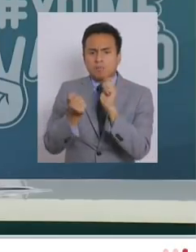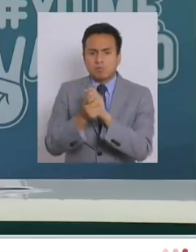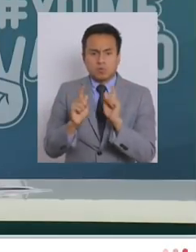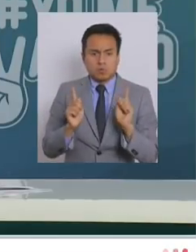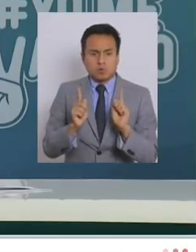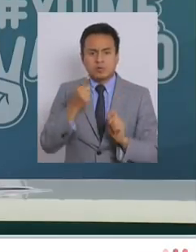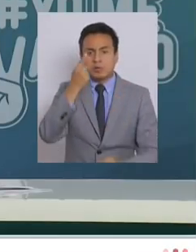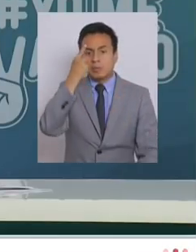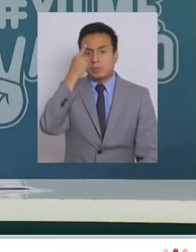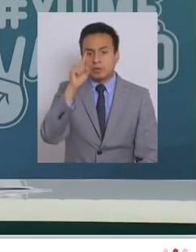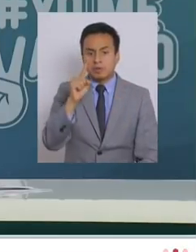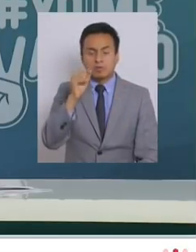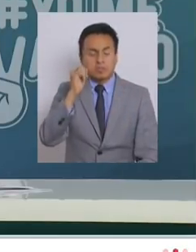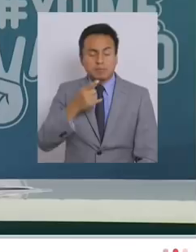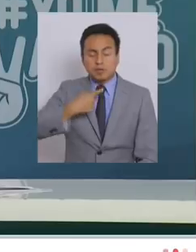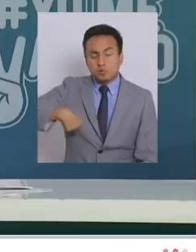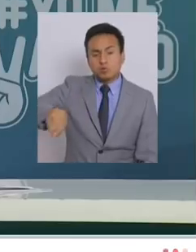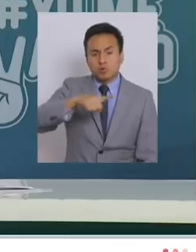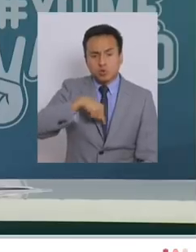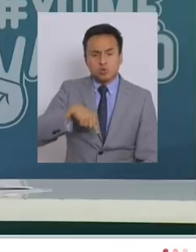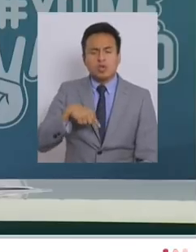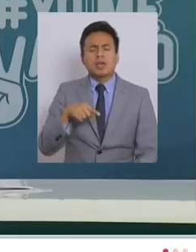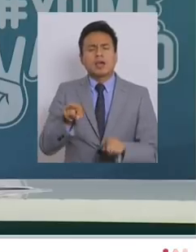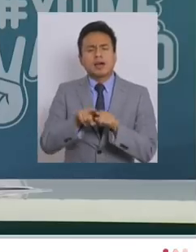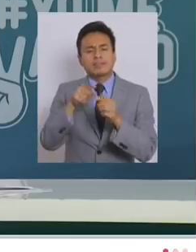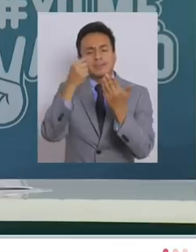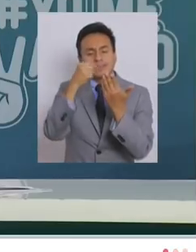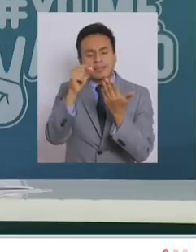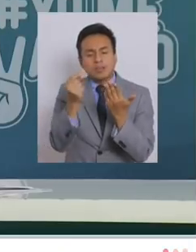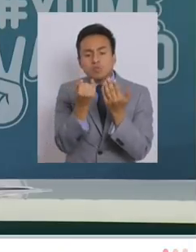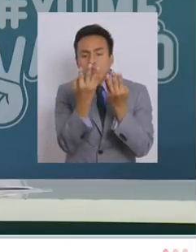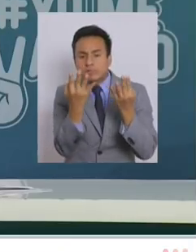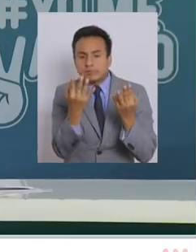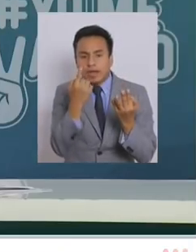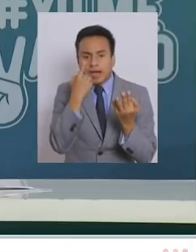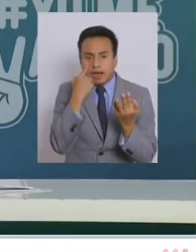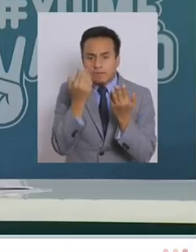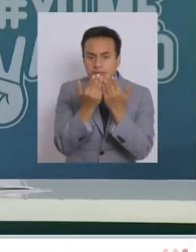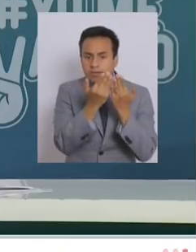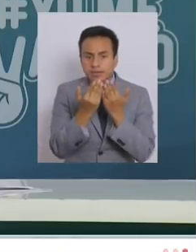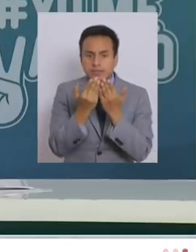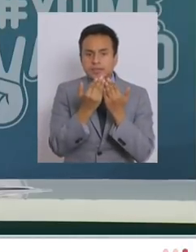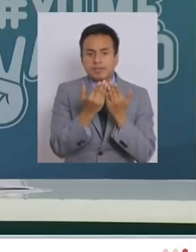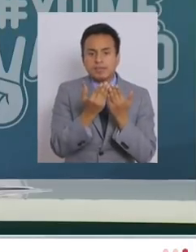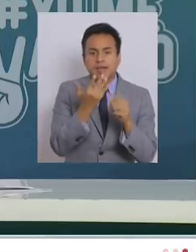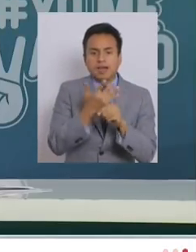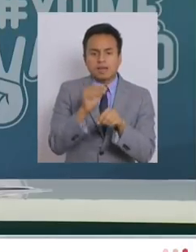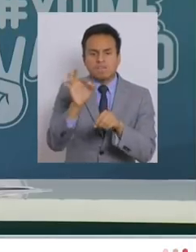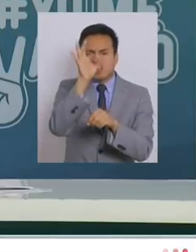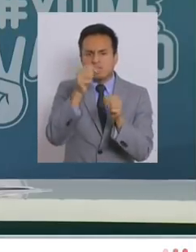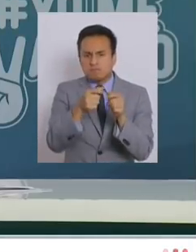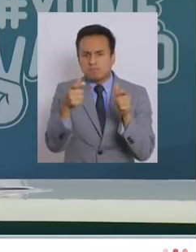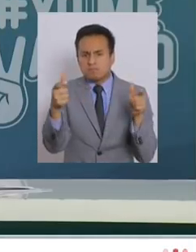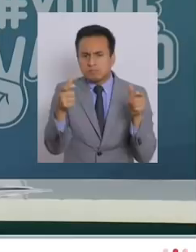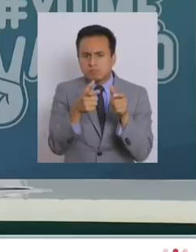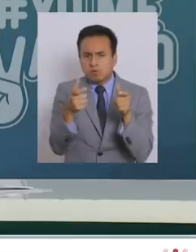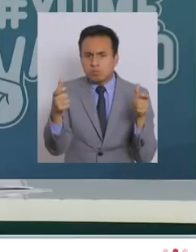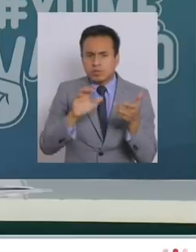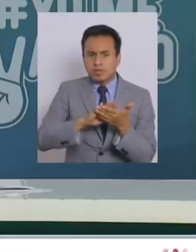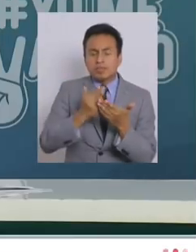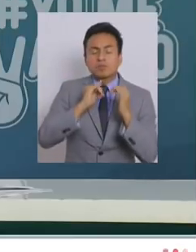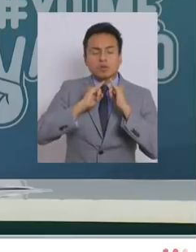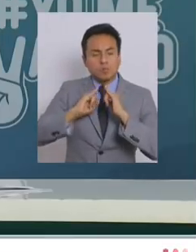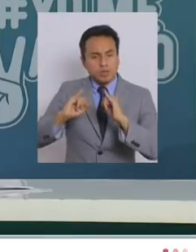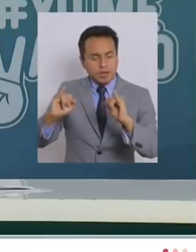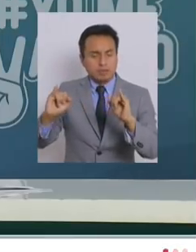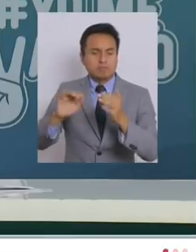sin embargo siempre estamos dispuestos a revisar las cifras a revisar la presencia viral y eso lo iremos comunicando